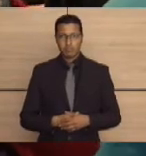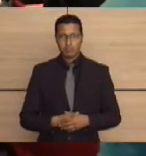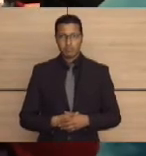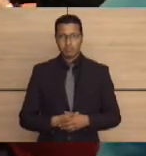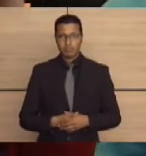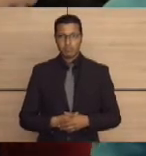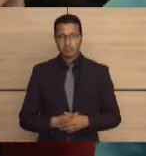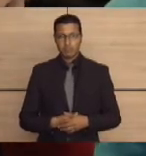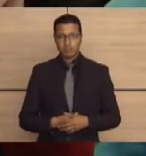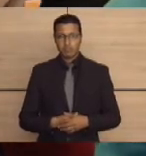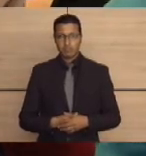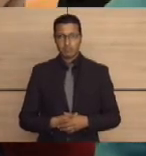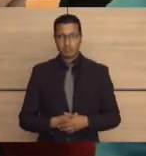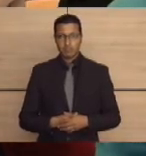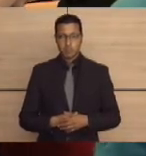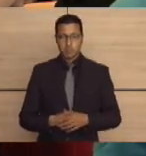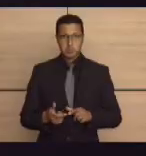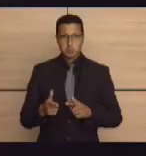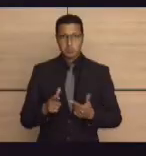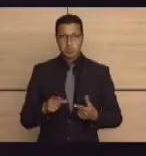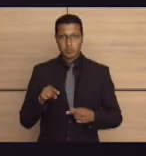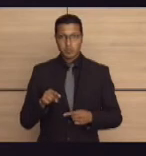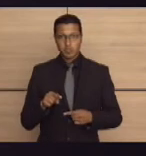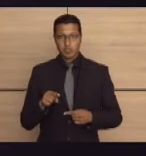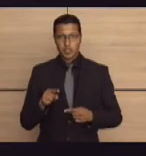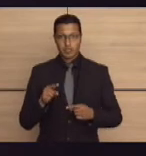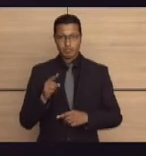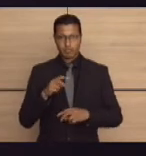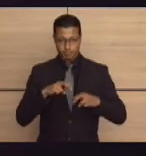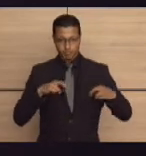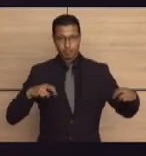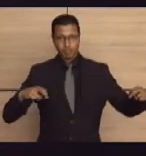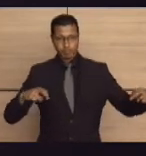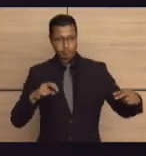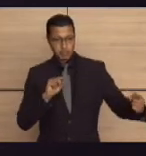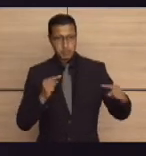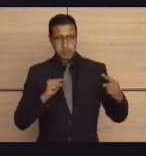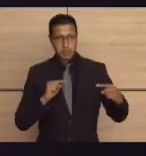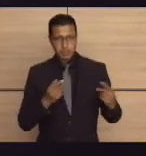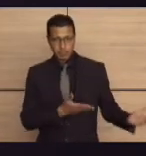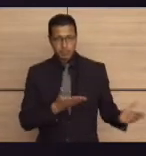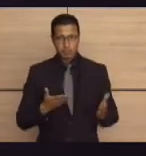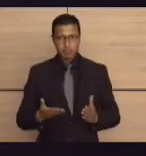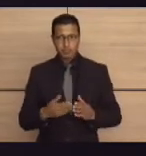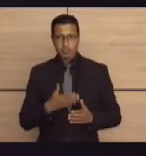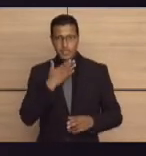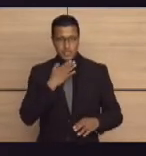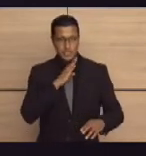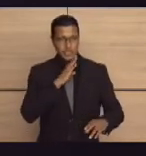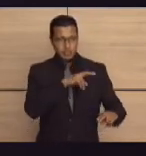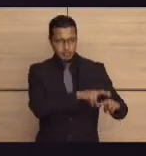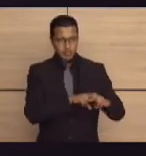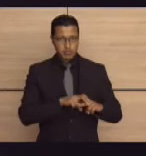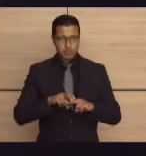Bueno, y para liderar este conversatorio, quiero invitar a los diferentes panelistas a pasar adelante.